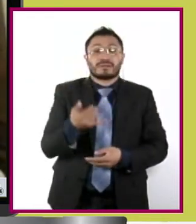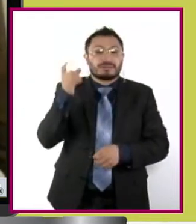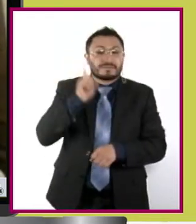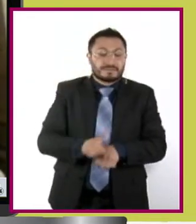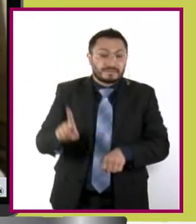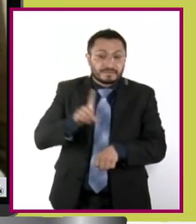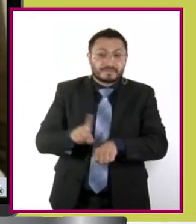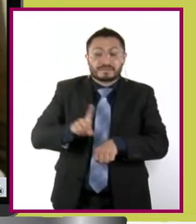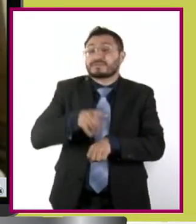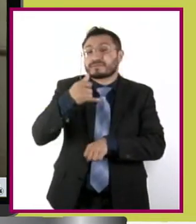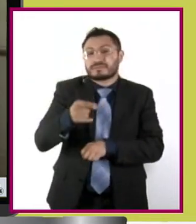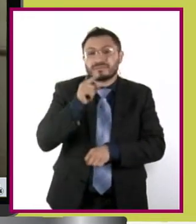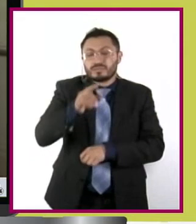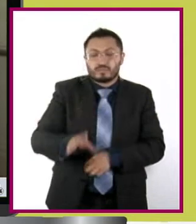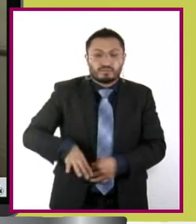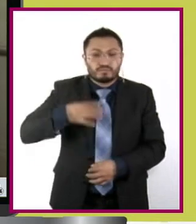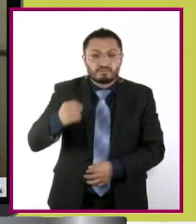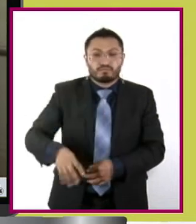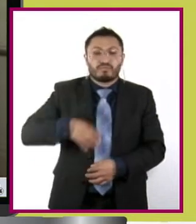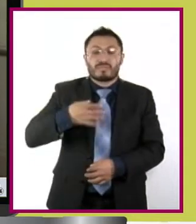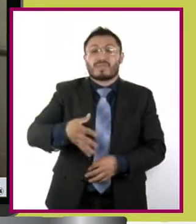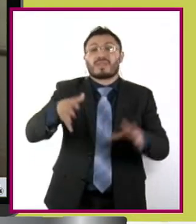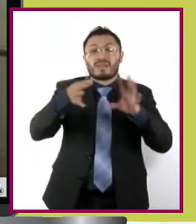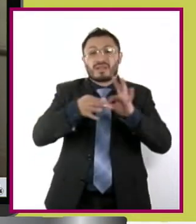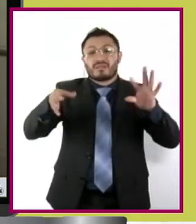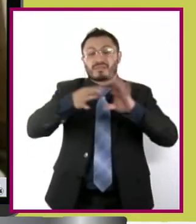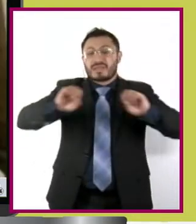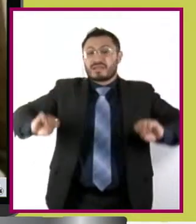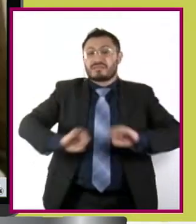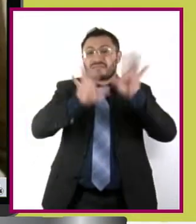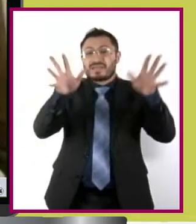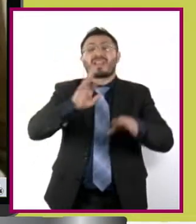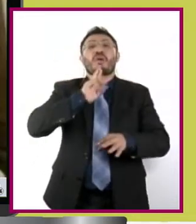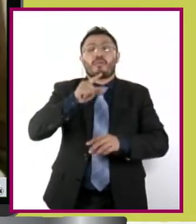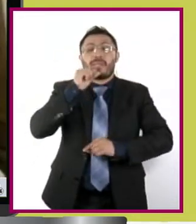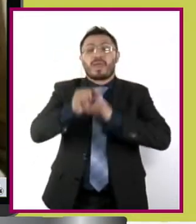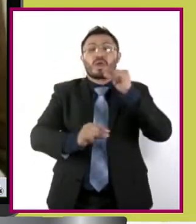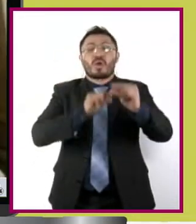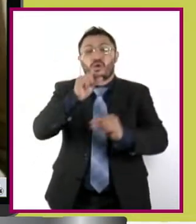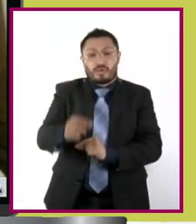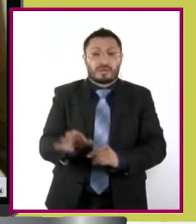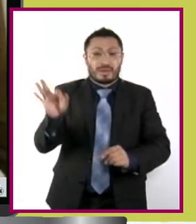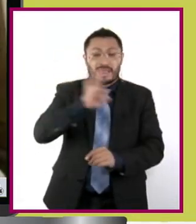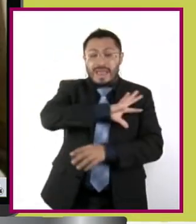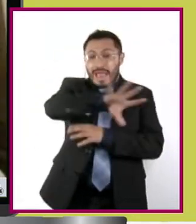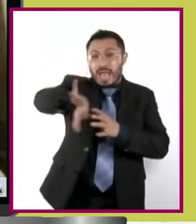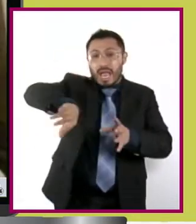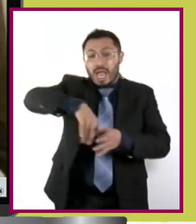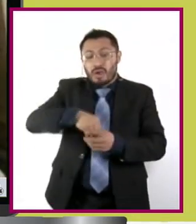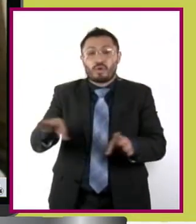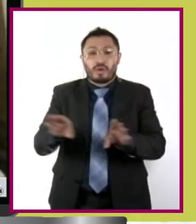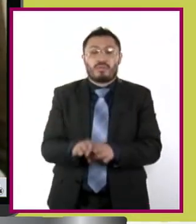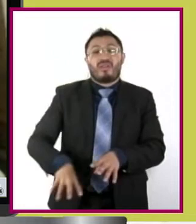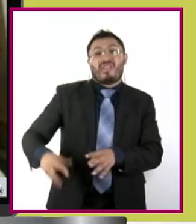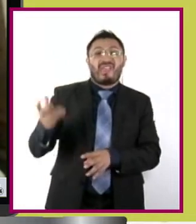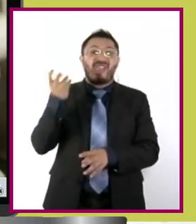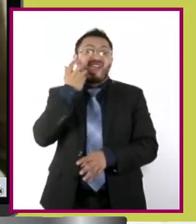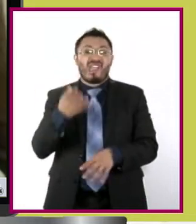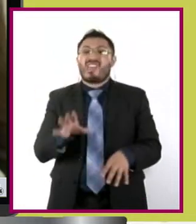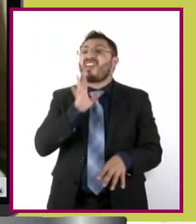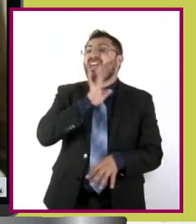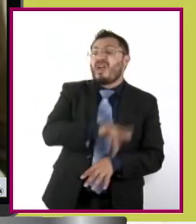siempre que nuestra expresión sea mejor, porque si todo lo sumamos en chido,